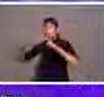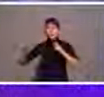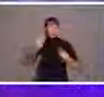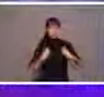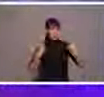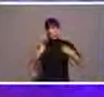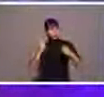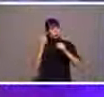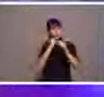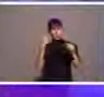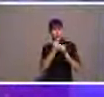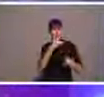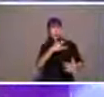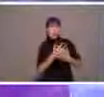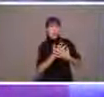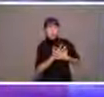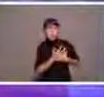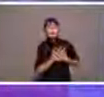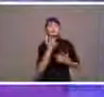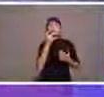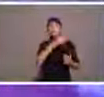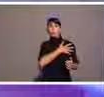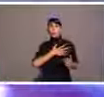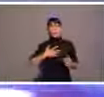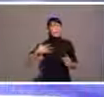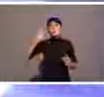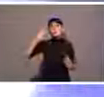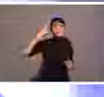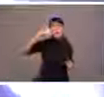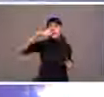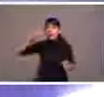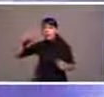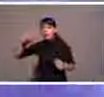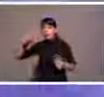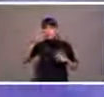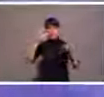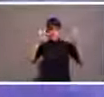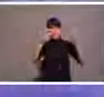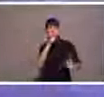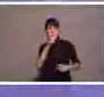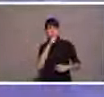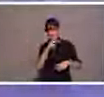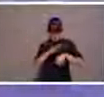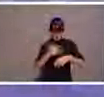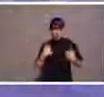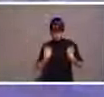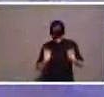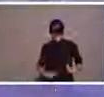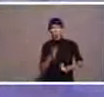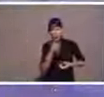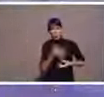y el amor. Si quieres saber del zodiaco, para eso estoy yo.